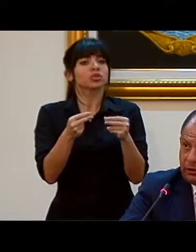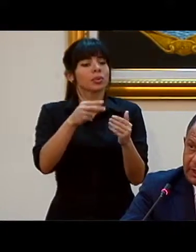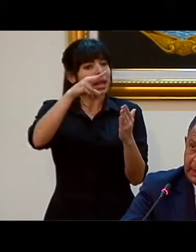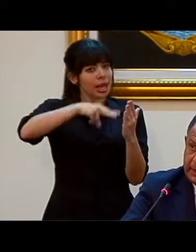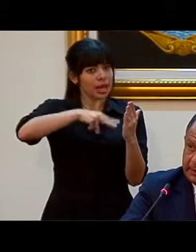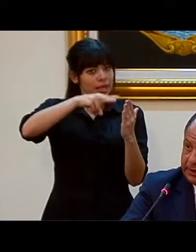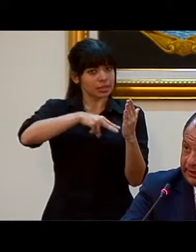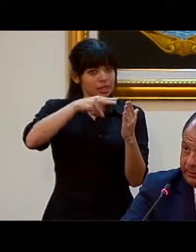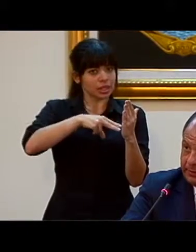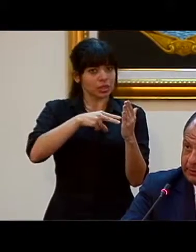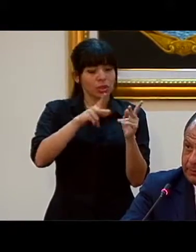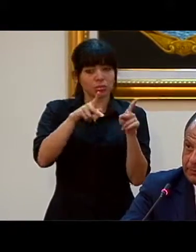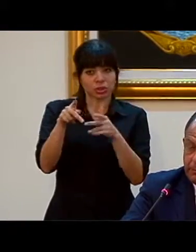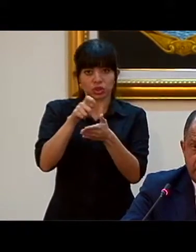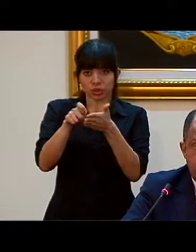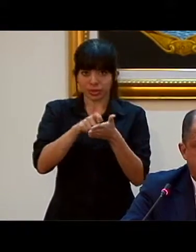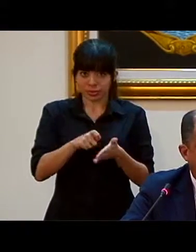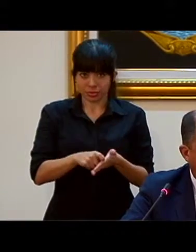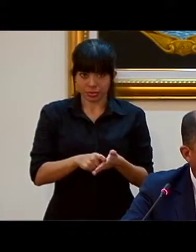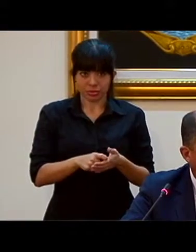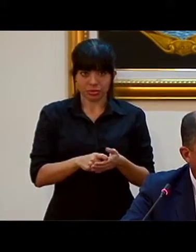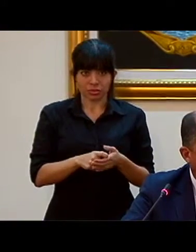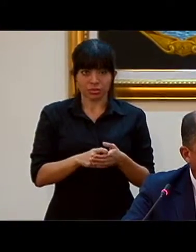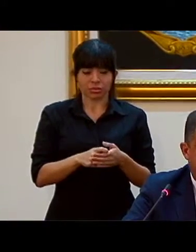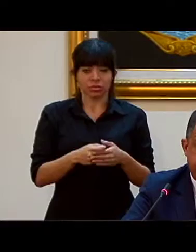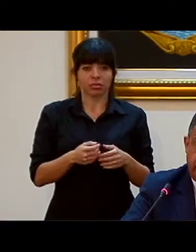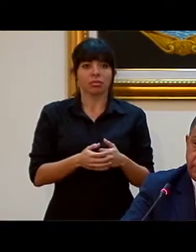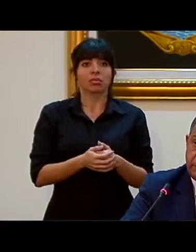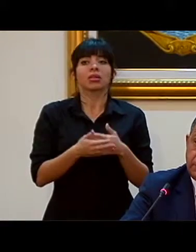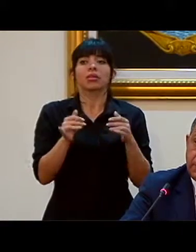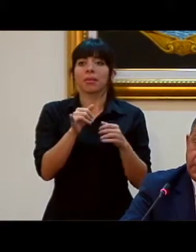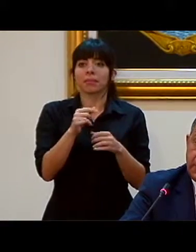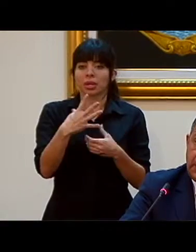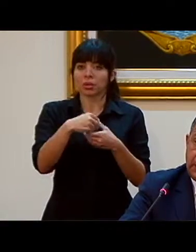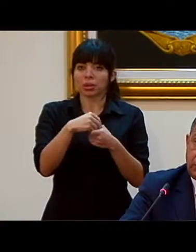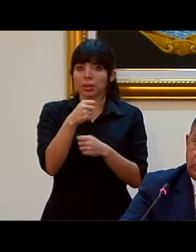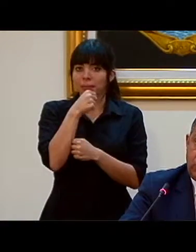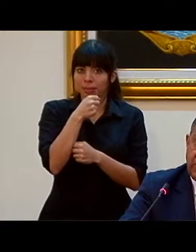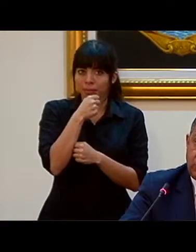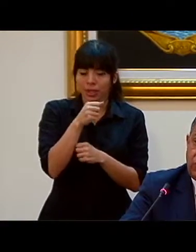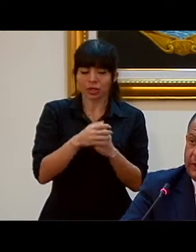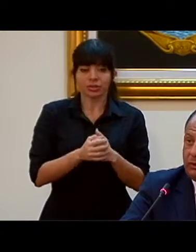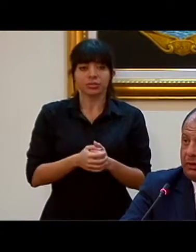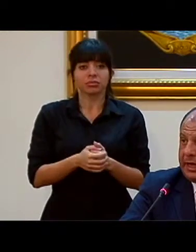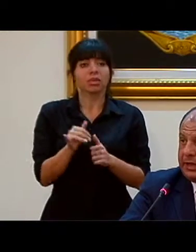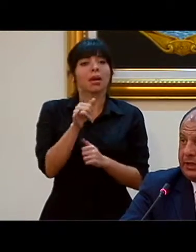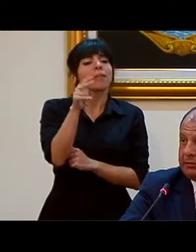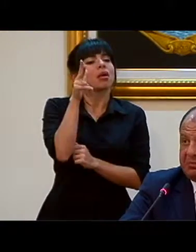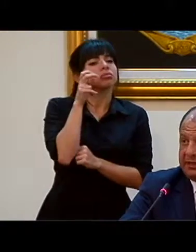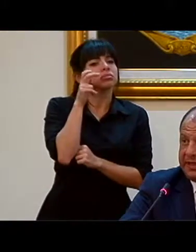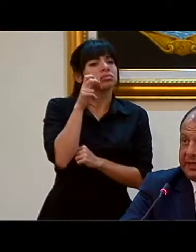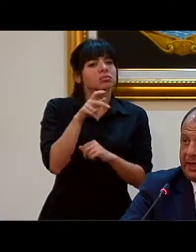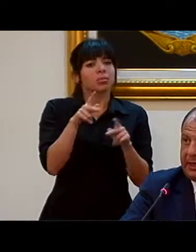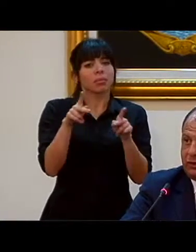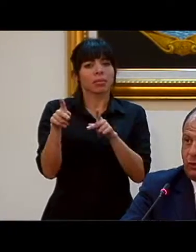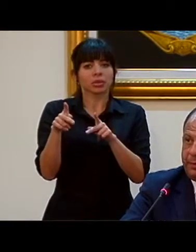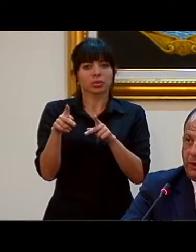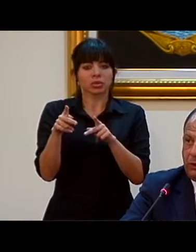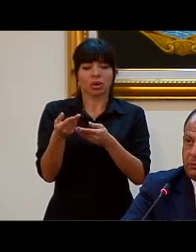Es más, no hay una regularidad de relaciones con el Consejo Técnico de Cooperación de Mideplan. Y digámoslo con